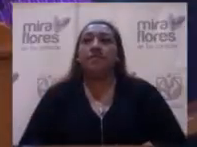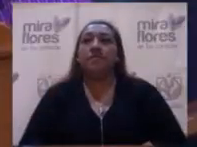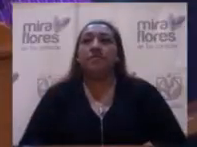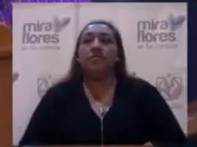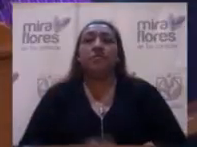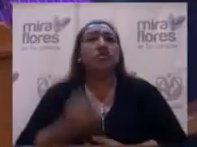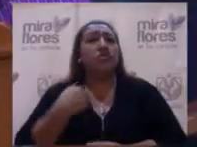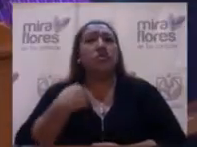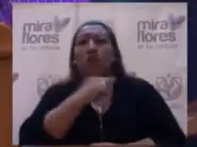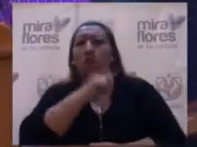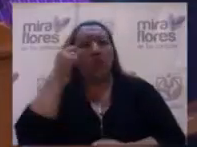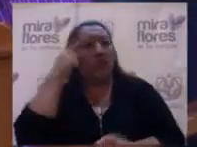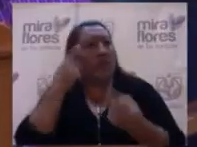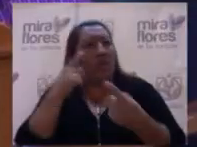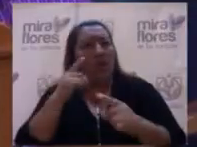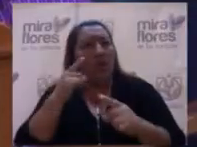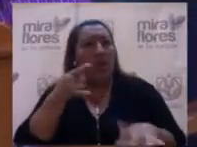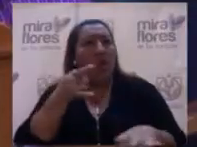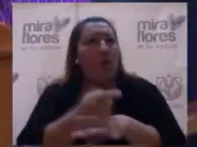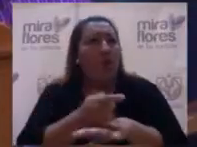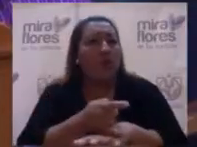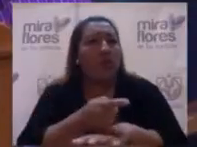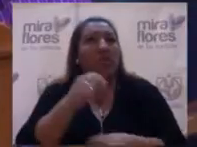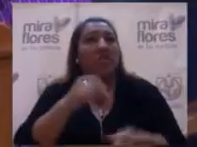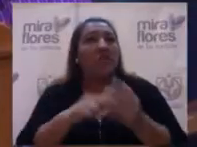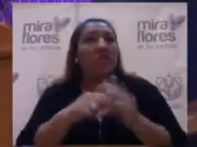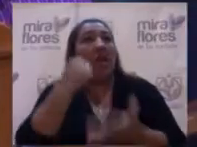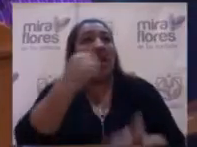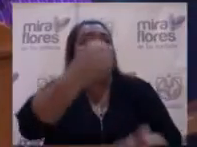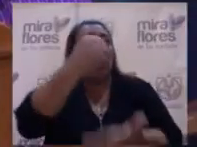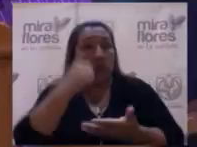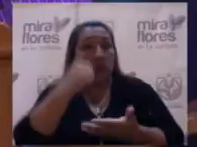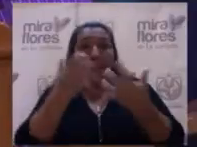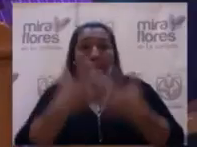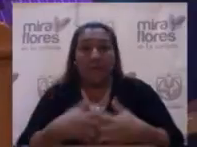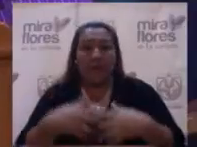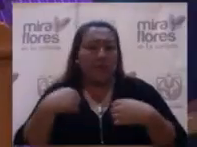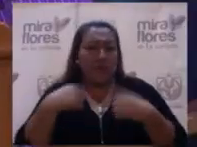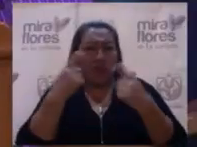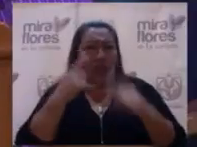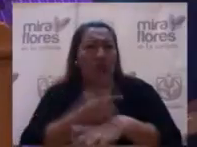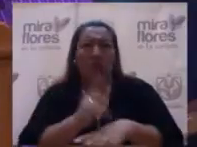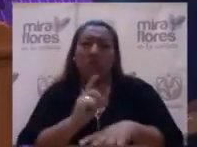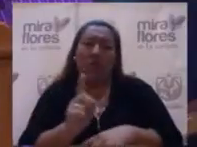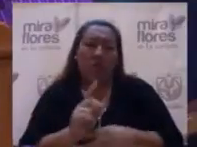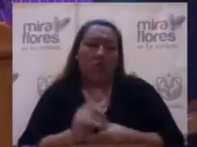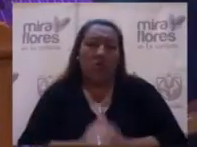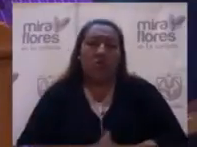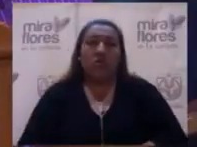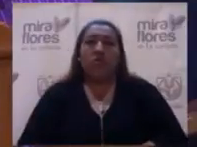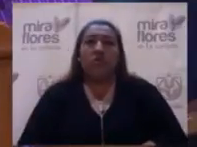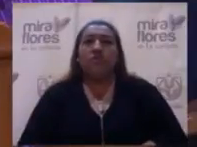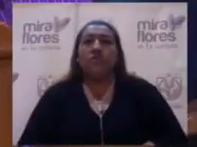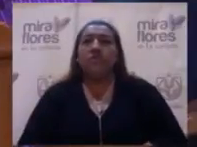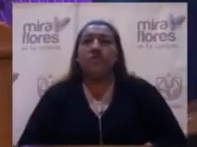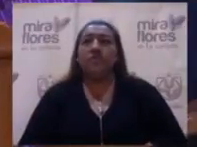No estoy en contra de la contribución que hace esta empresa, esta compañía, a que se hagan unas